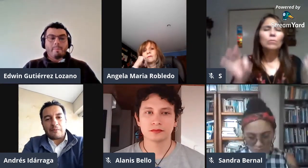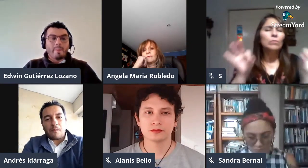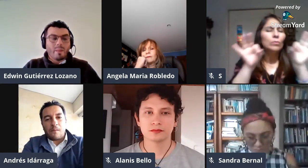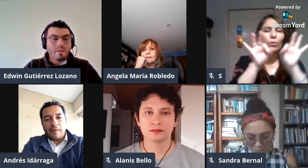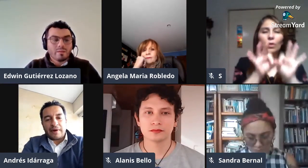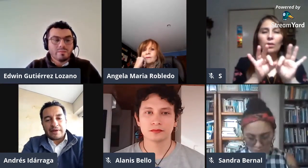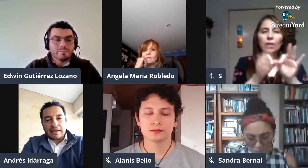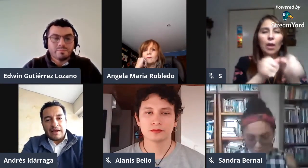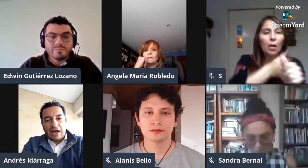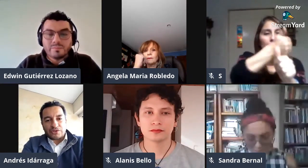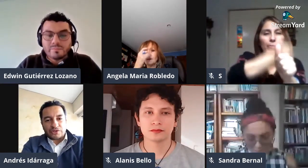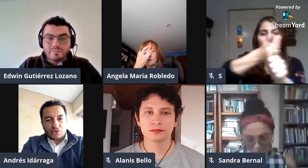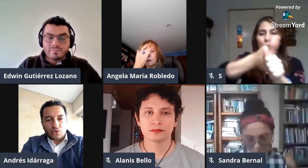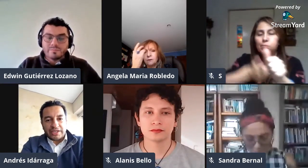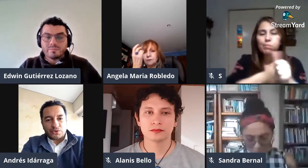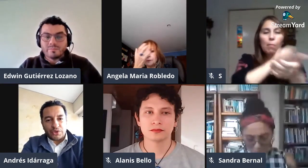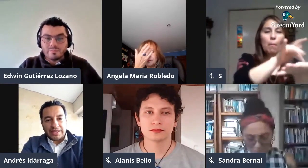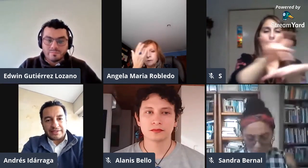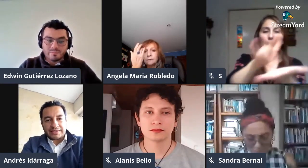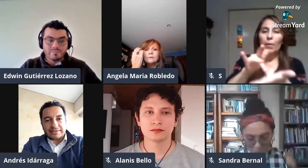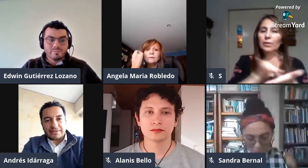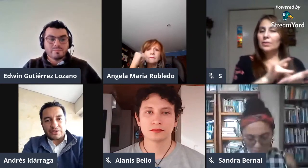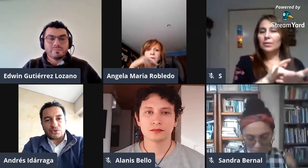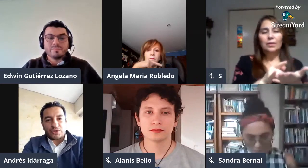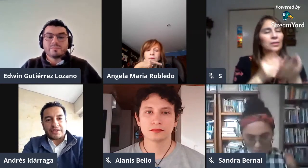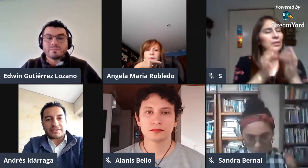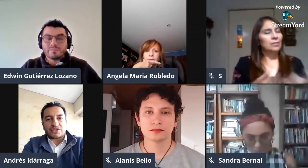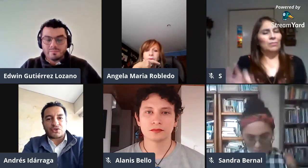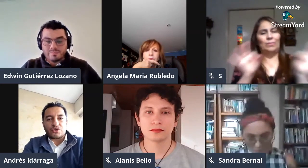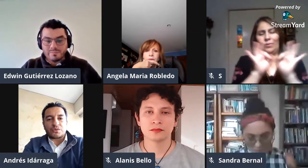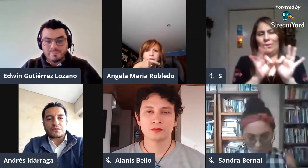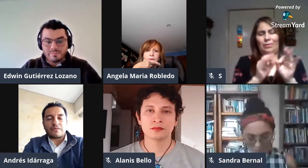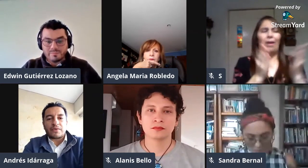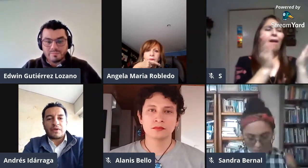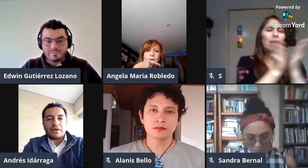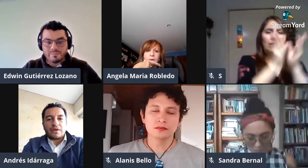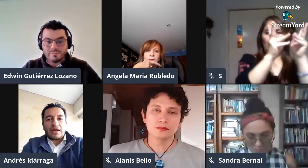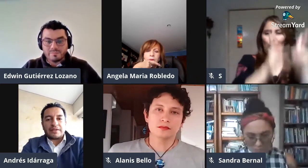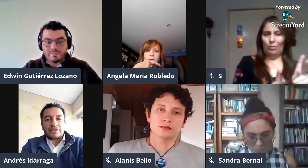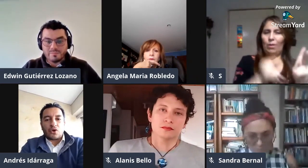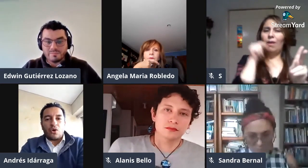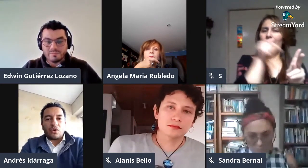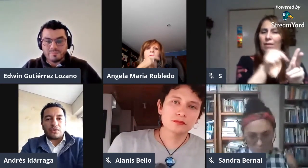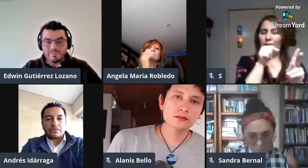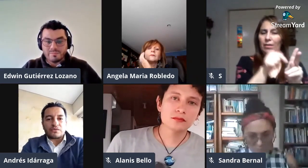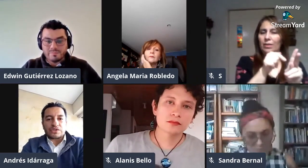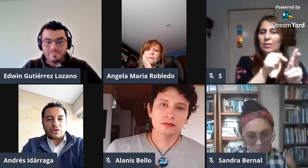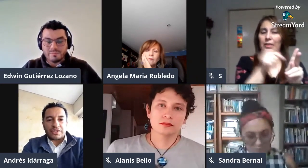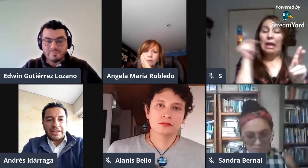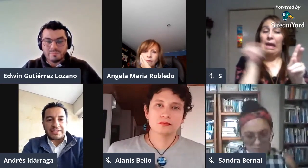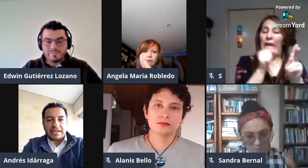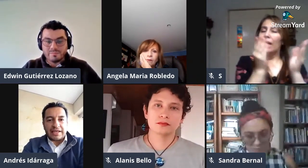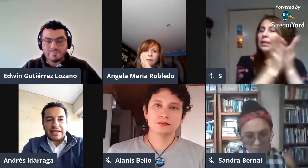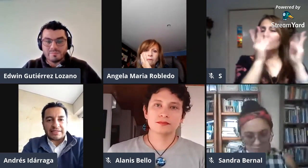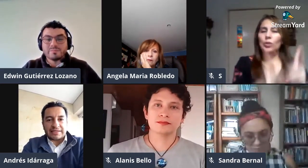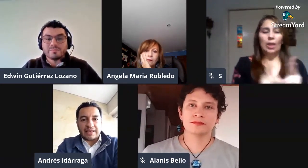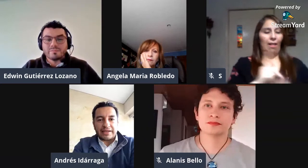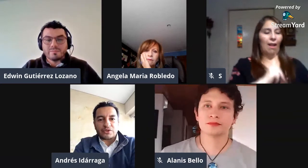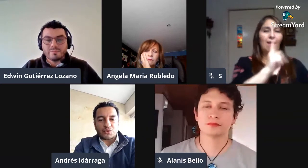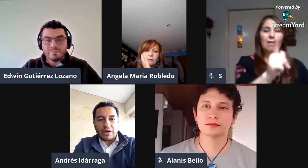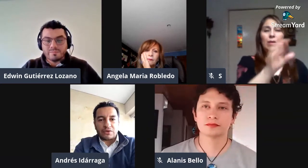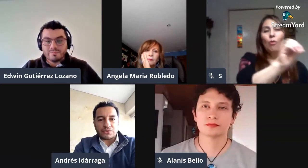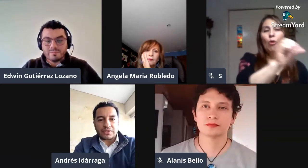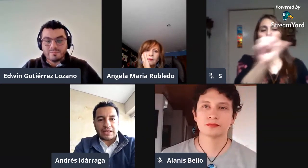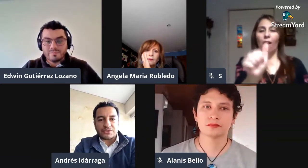tener acá a nuestros estudiantes, los estudiantes que son, ante todo, nuestros líderes y lideresas